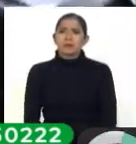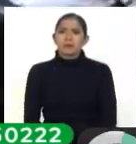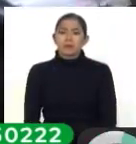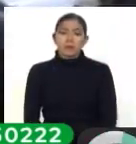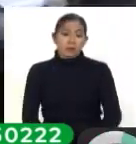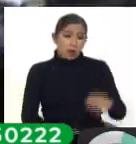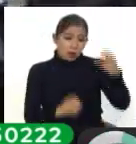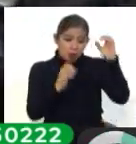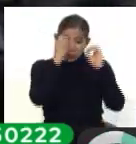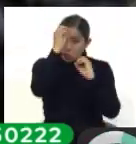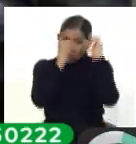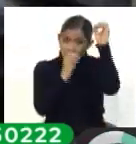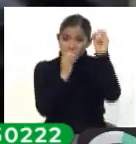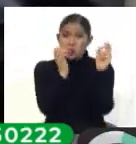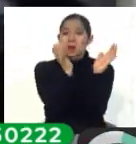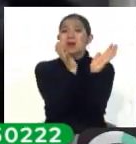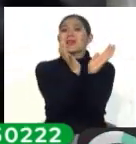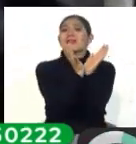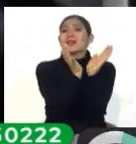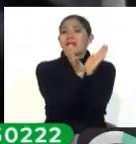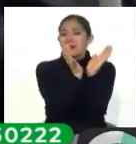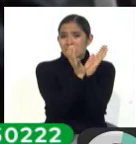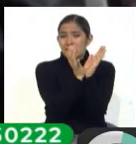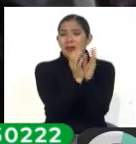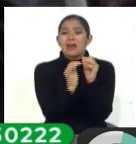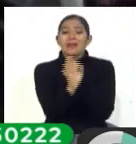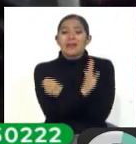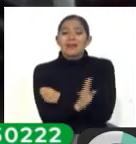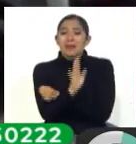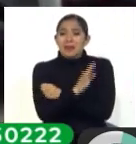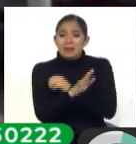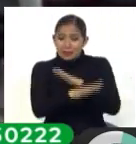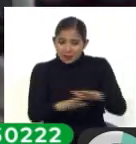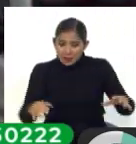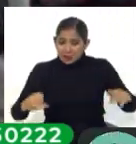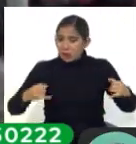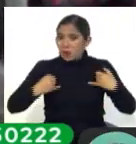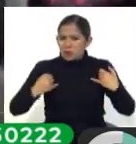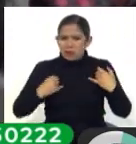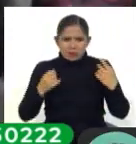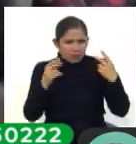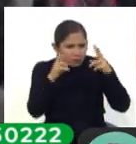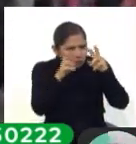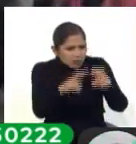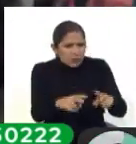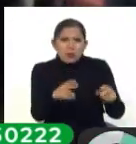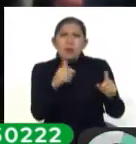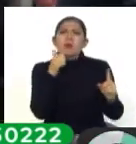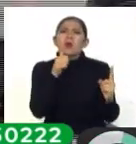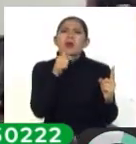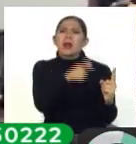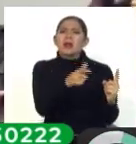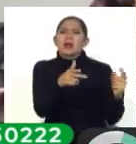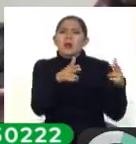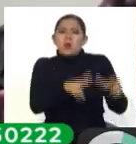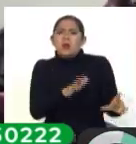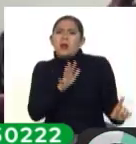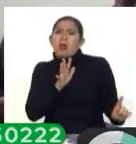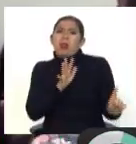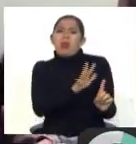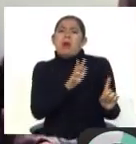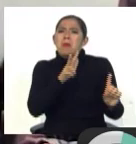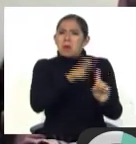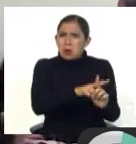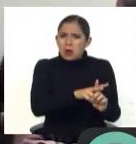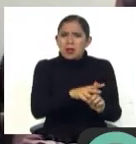En Oruro, la Defensoría de la Niñez y Adolescencia investiga un caso de violación grupal. El hecho se habría suscitado en días precedentes y la víctima